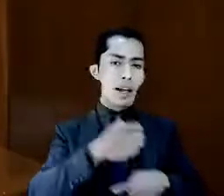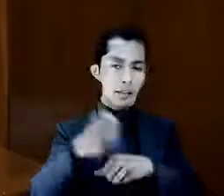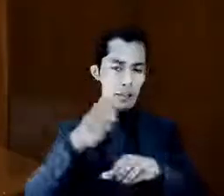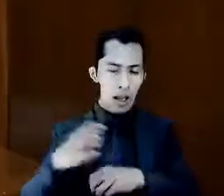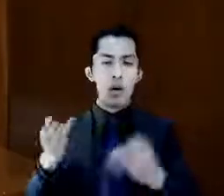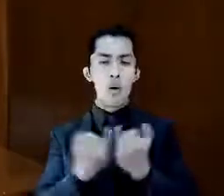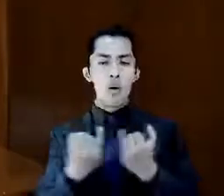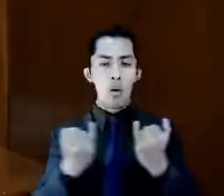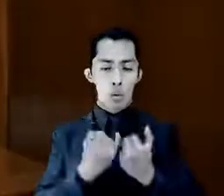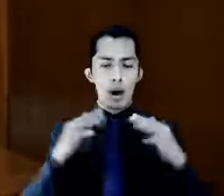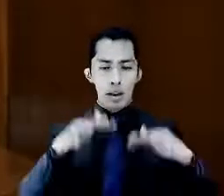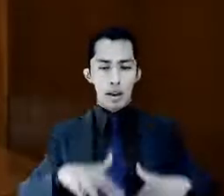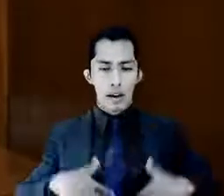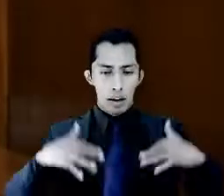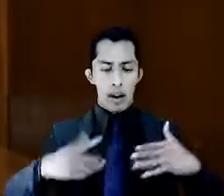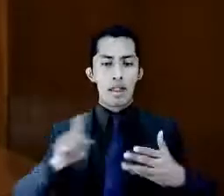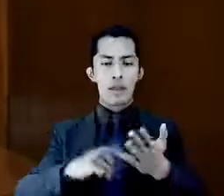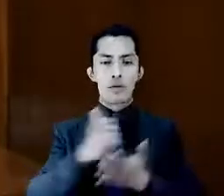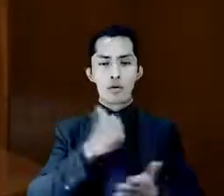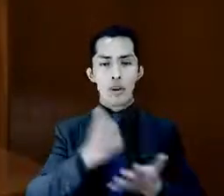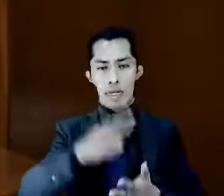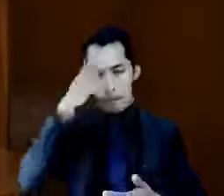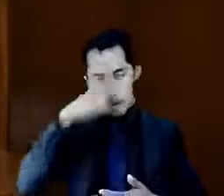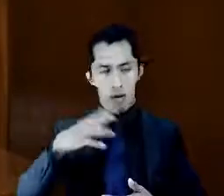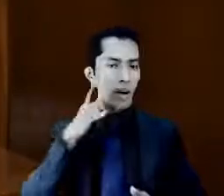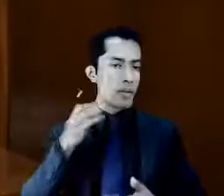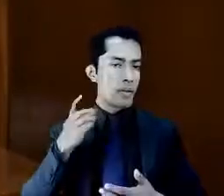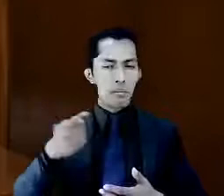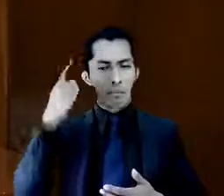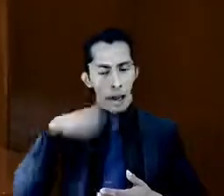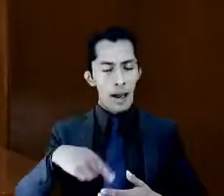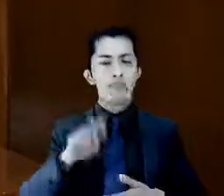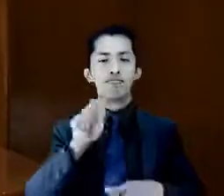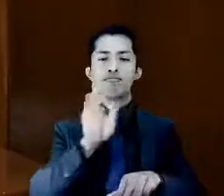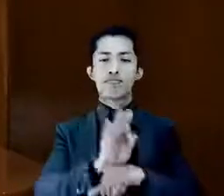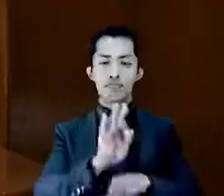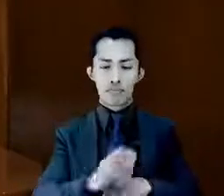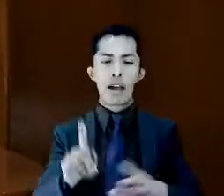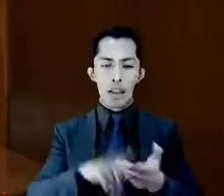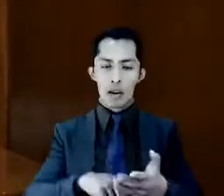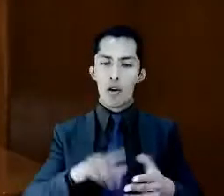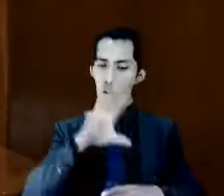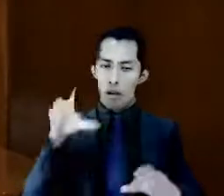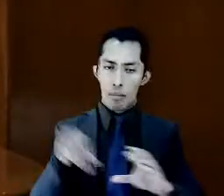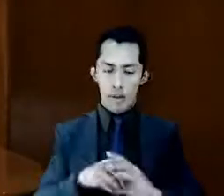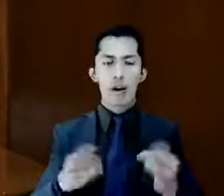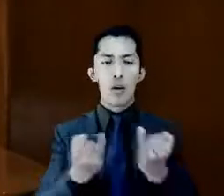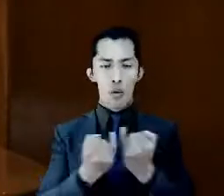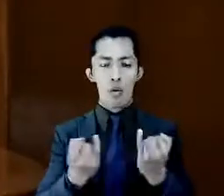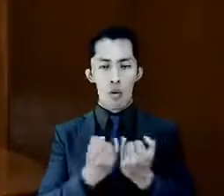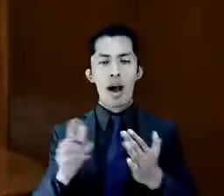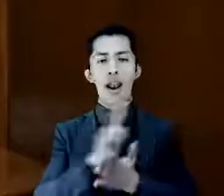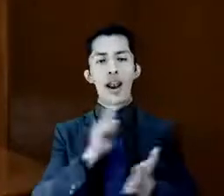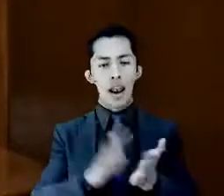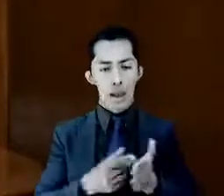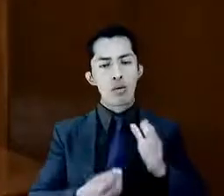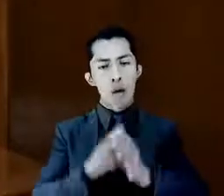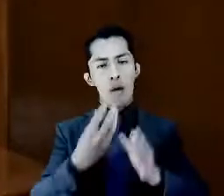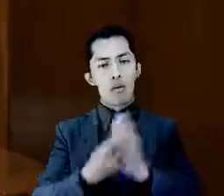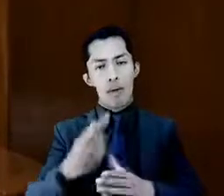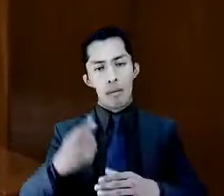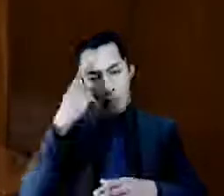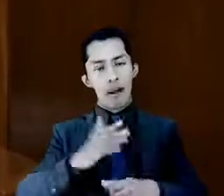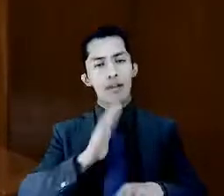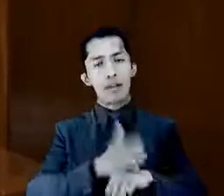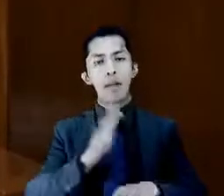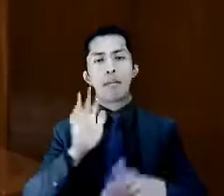Asamblea Legislativa de la Ciudad de México, para hacer efectivo su contenido, así como para emitir las leyes que sancionen